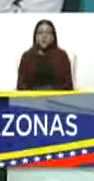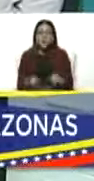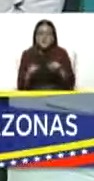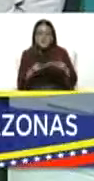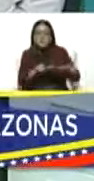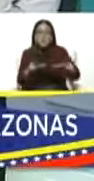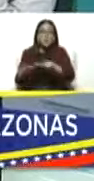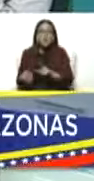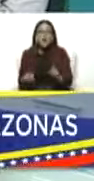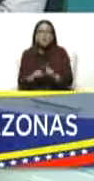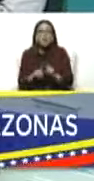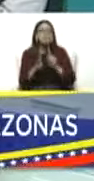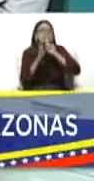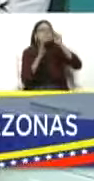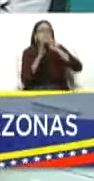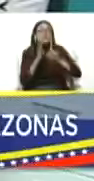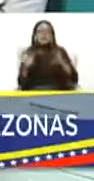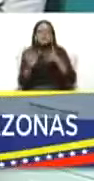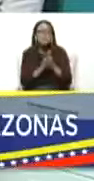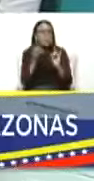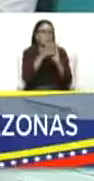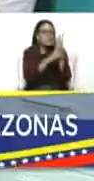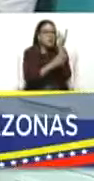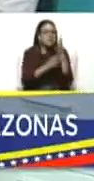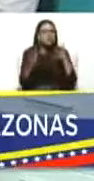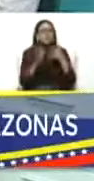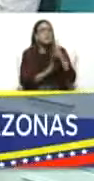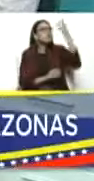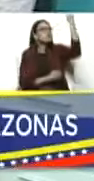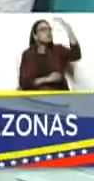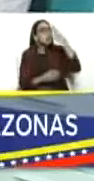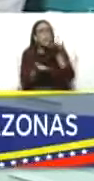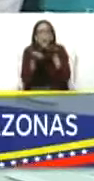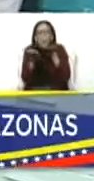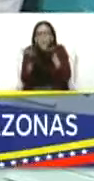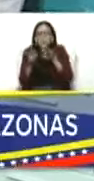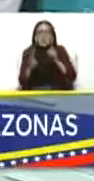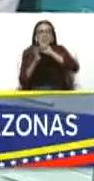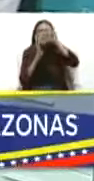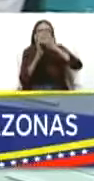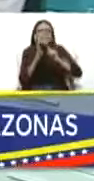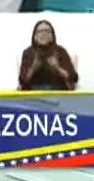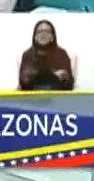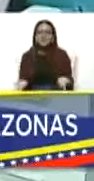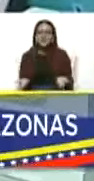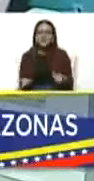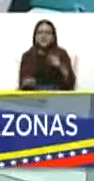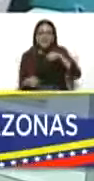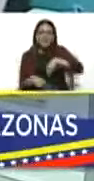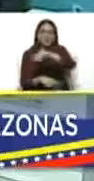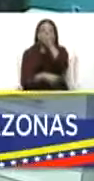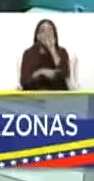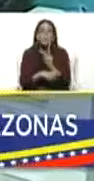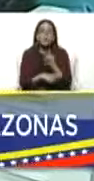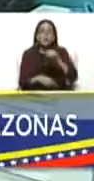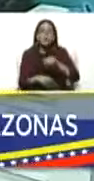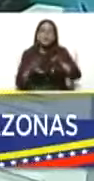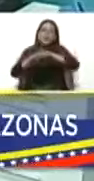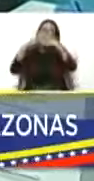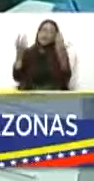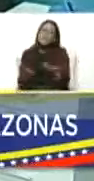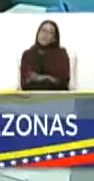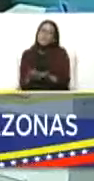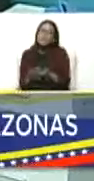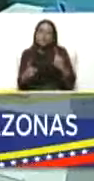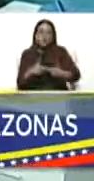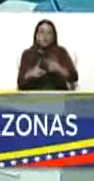más poderoso y hermoso del mundo, no tenemos un centro de investigaciones científicas y de producción